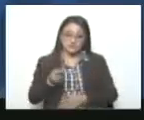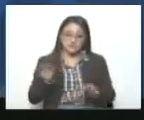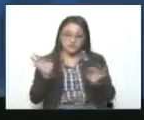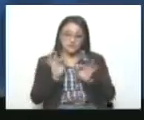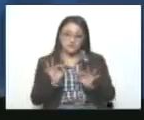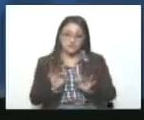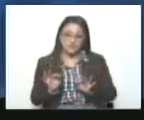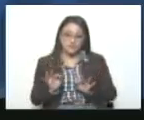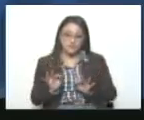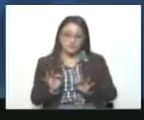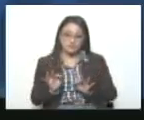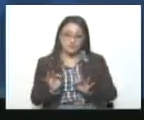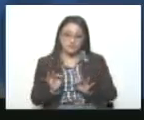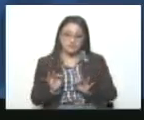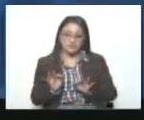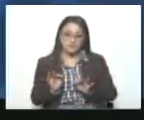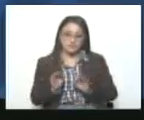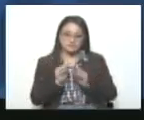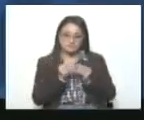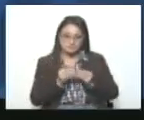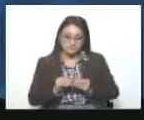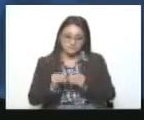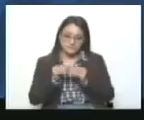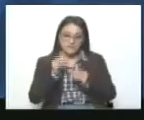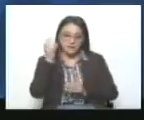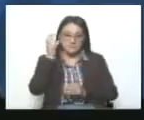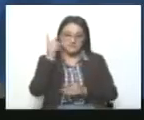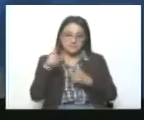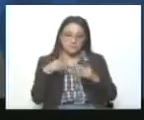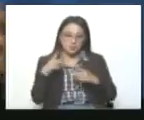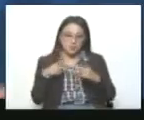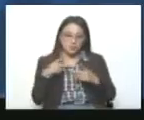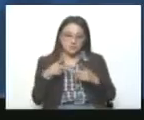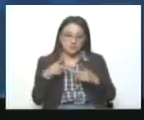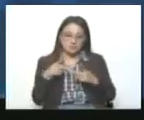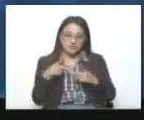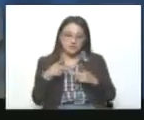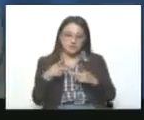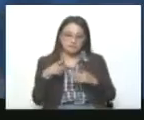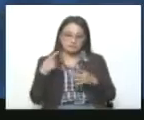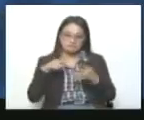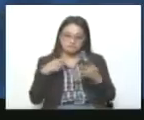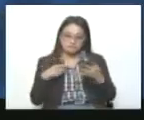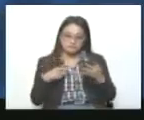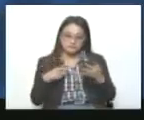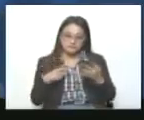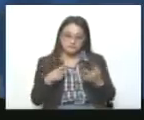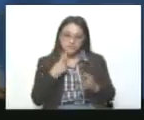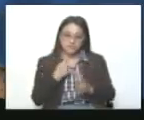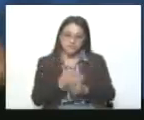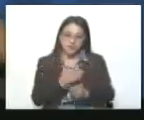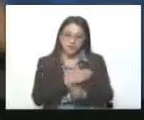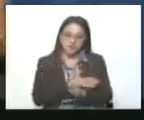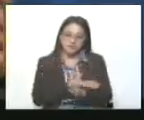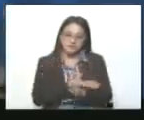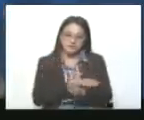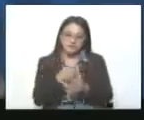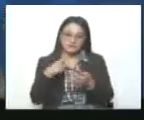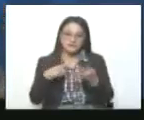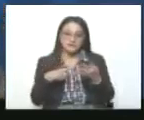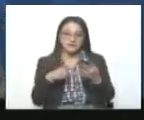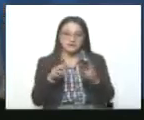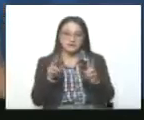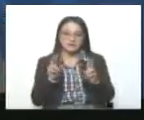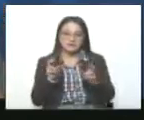estrategia de recuperación de la capacidad productiva, de diversificación, como ya lo decían por aquí anteriormente, de diversificación de la